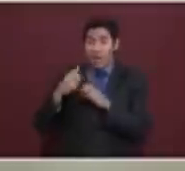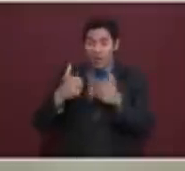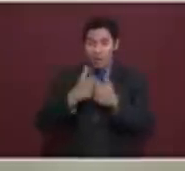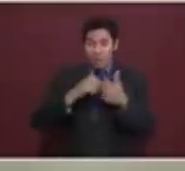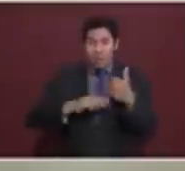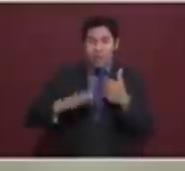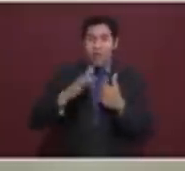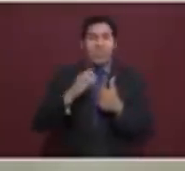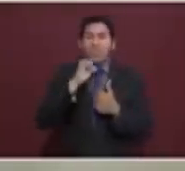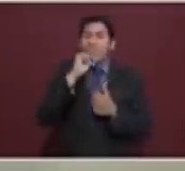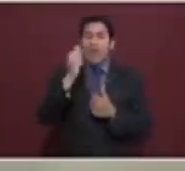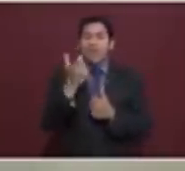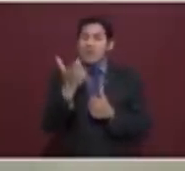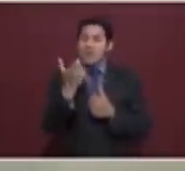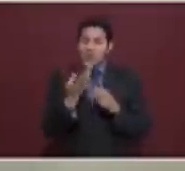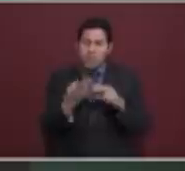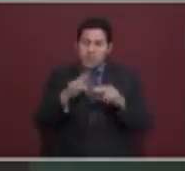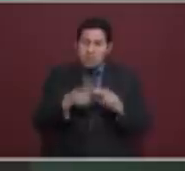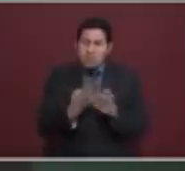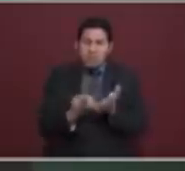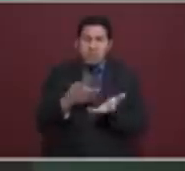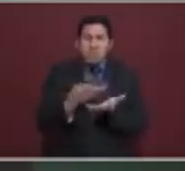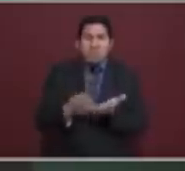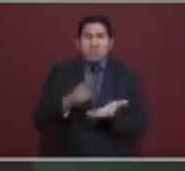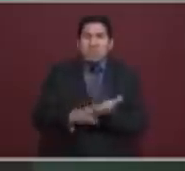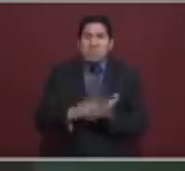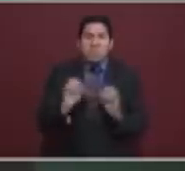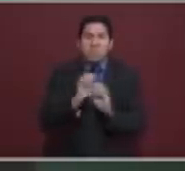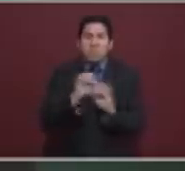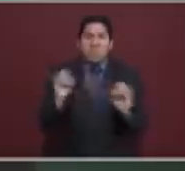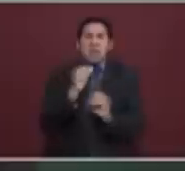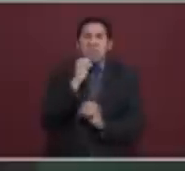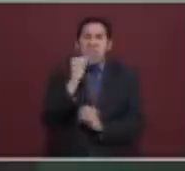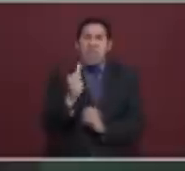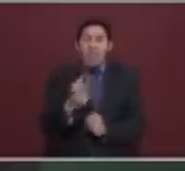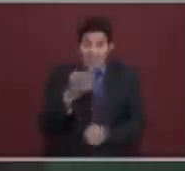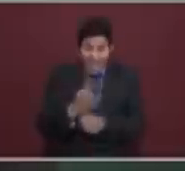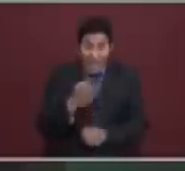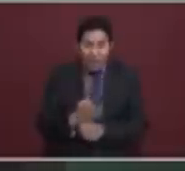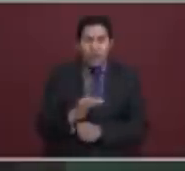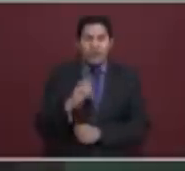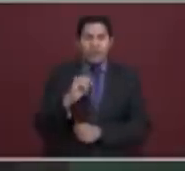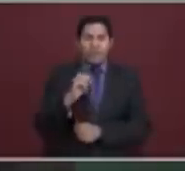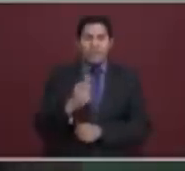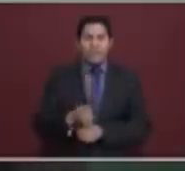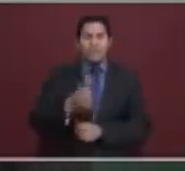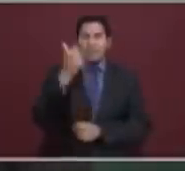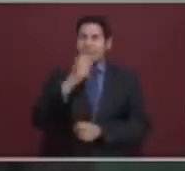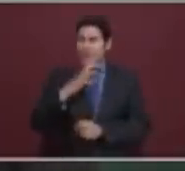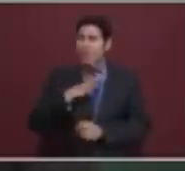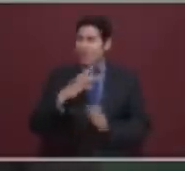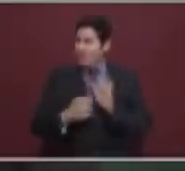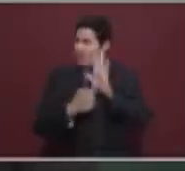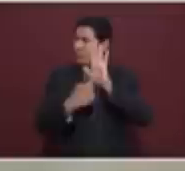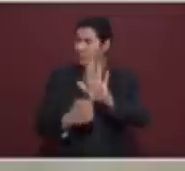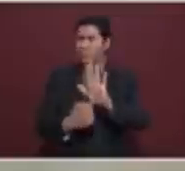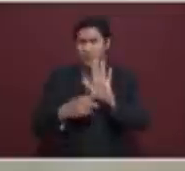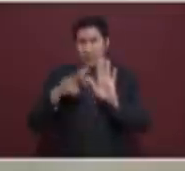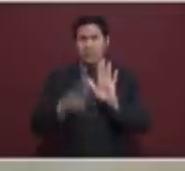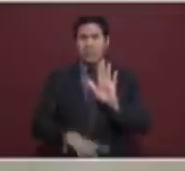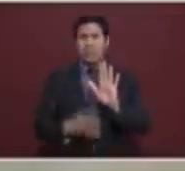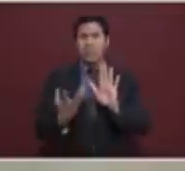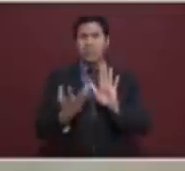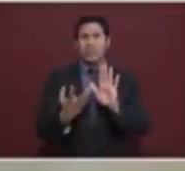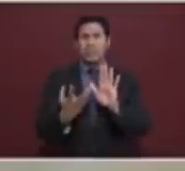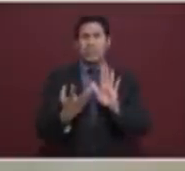significativo del salario mínimo como ahora y ahí están los datos entonces